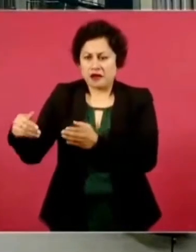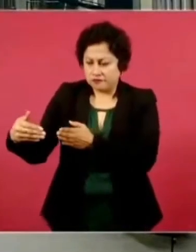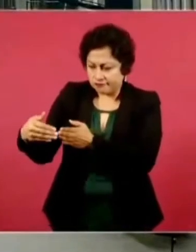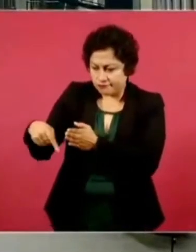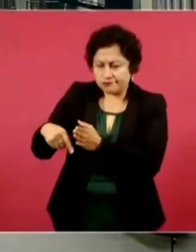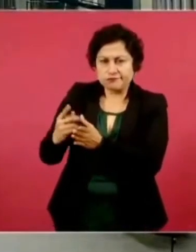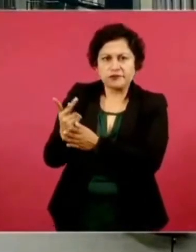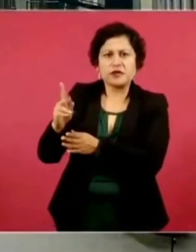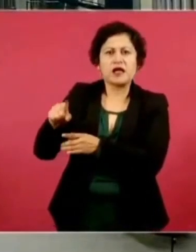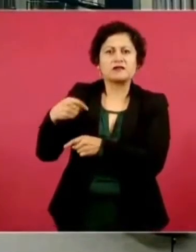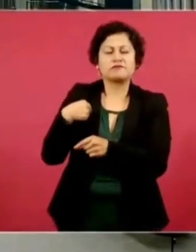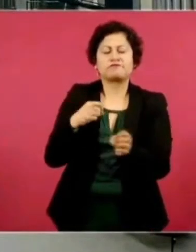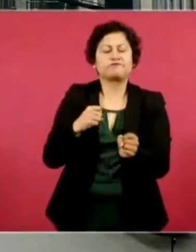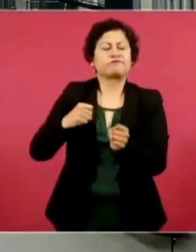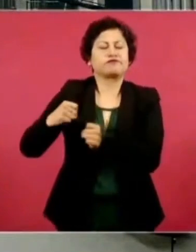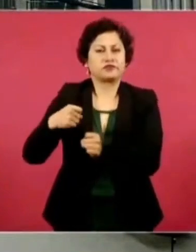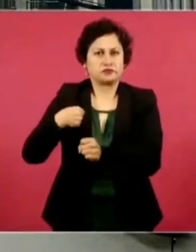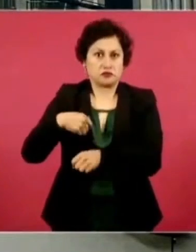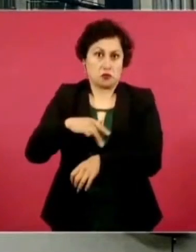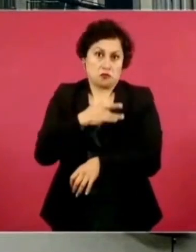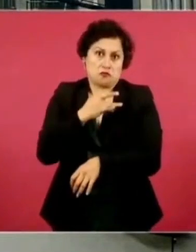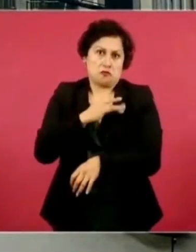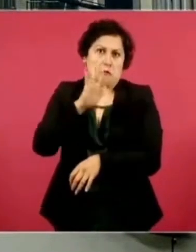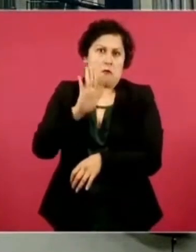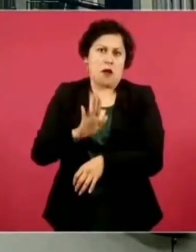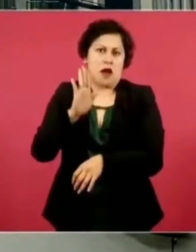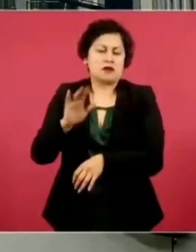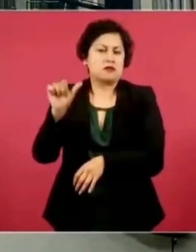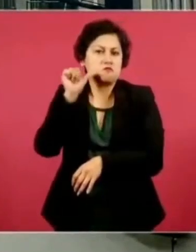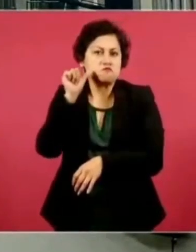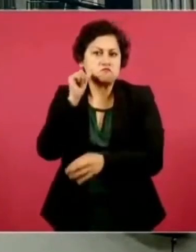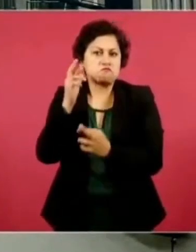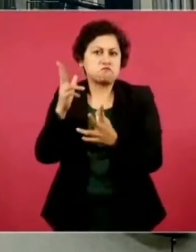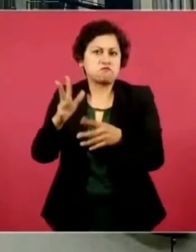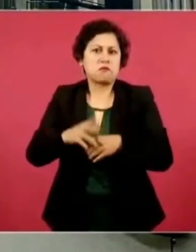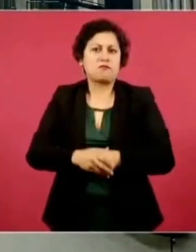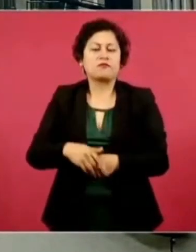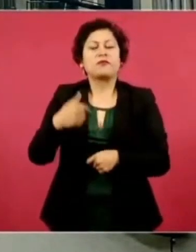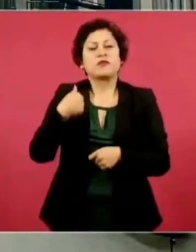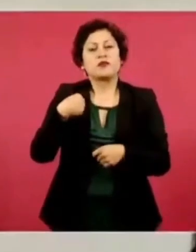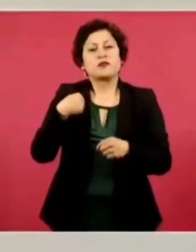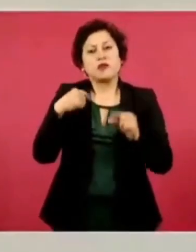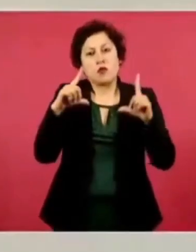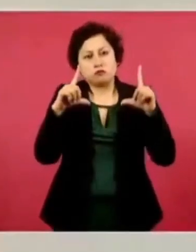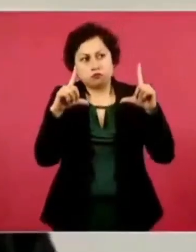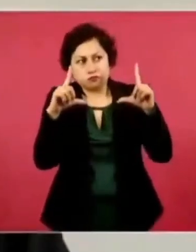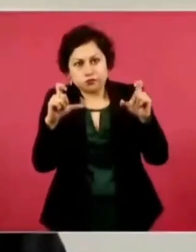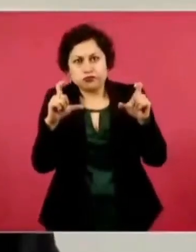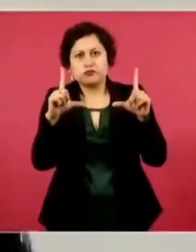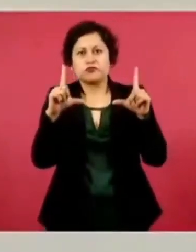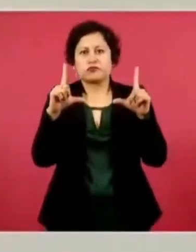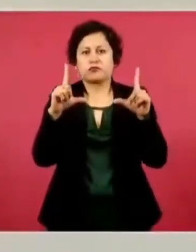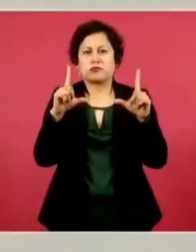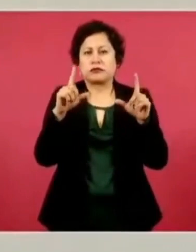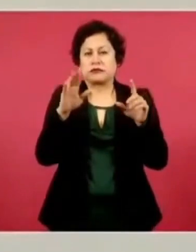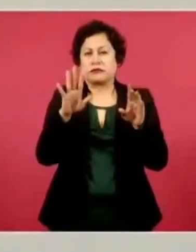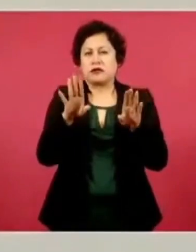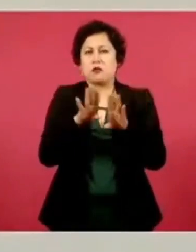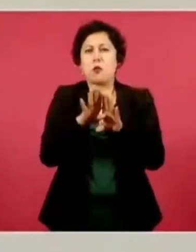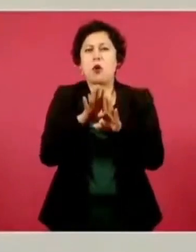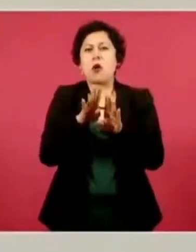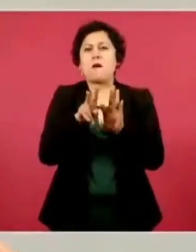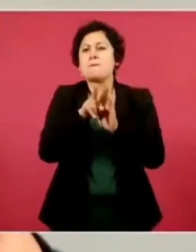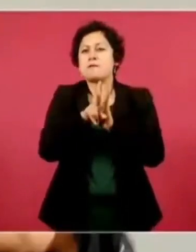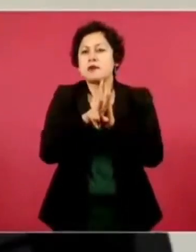Alcanzamos a tomar las fotografías de la camioneta, son la única imagen que gracias a Dios se pudo tomar, y un video pequeño de 8 segundos.